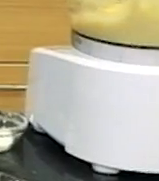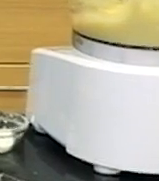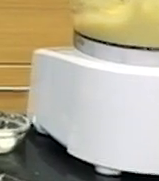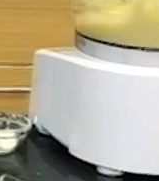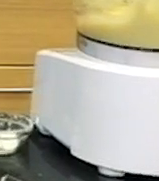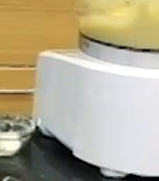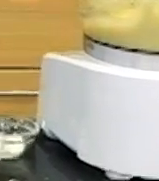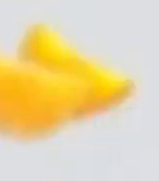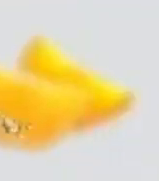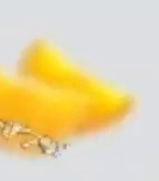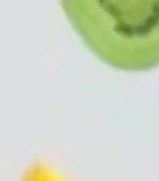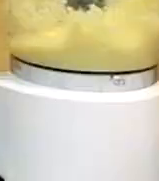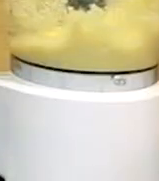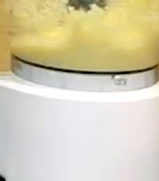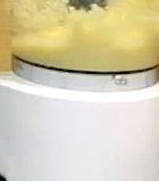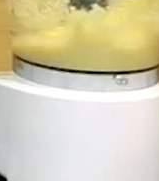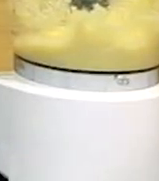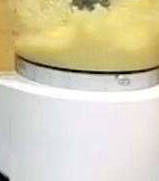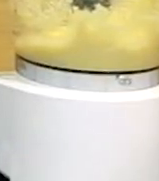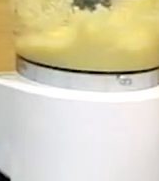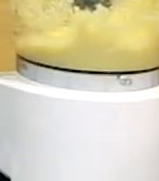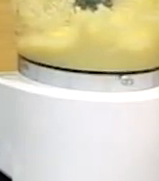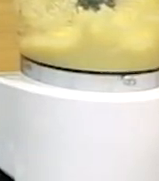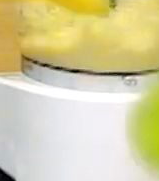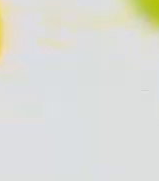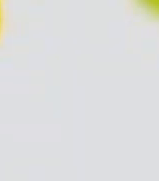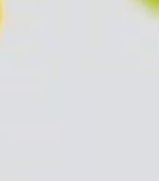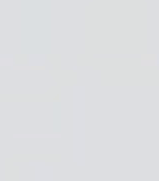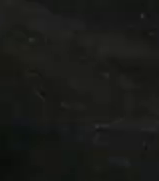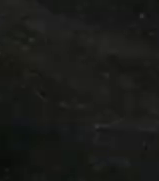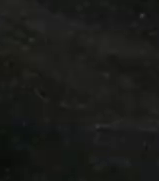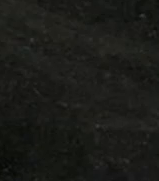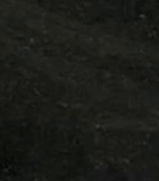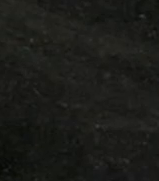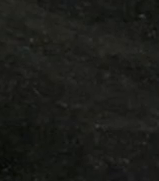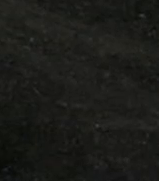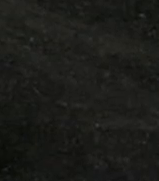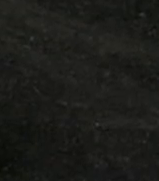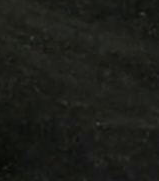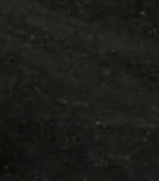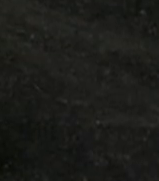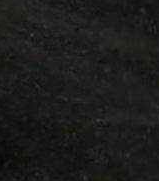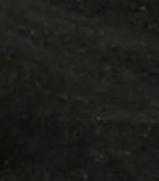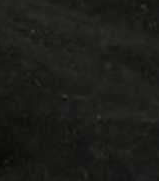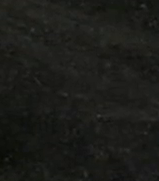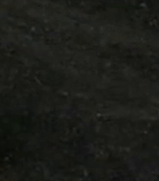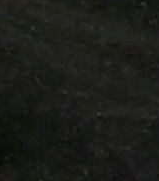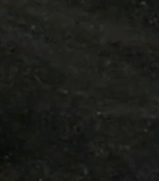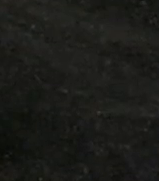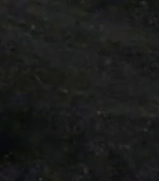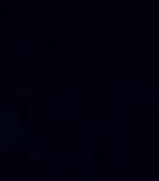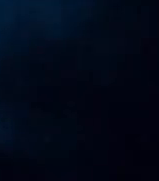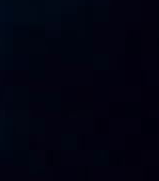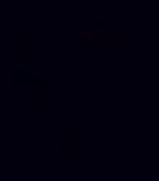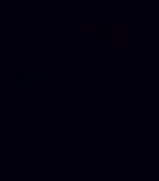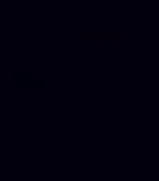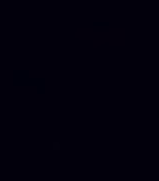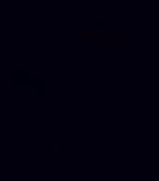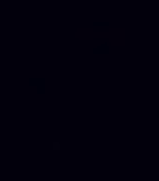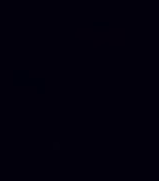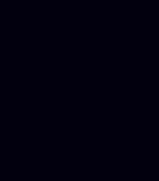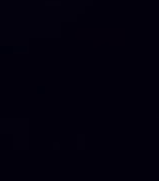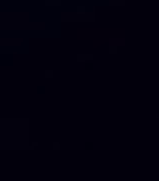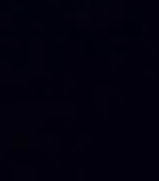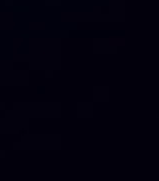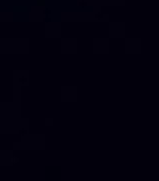Me van a amar. Sin secretos con Doris. Lunes a viernes a las 4:30 de la tarde. Solo por